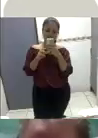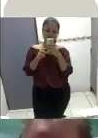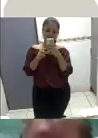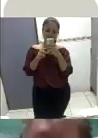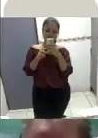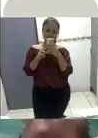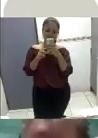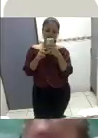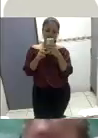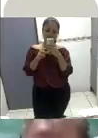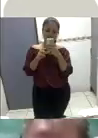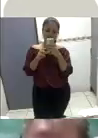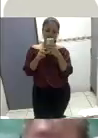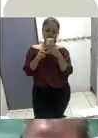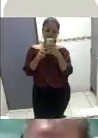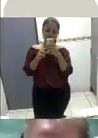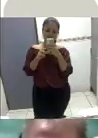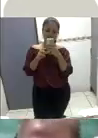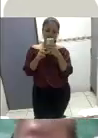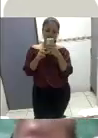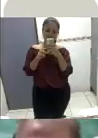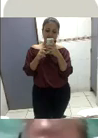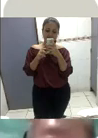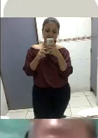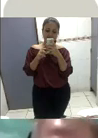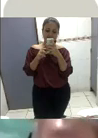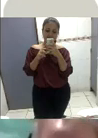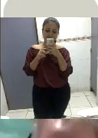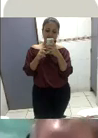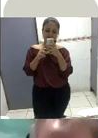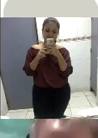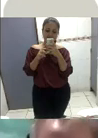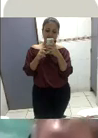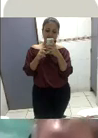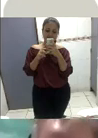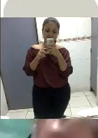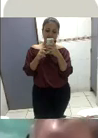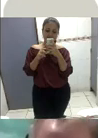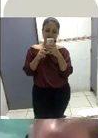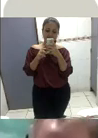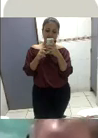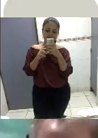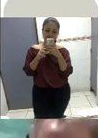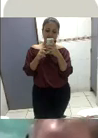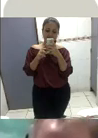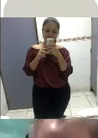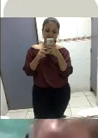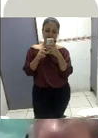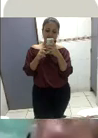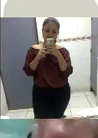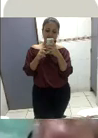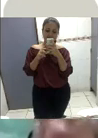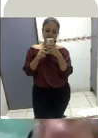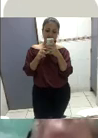No, teacher. No. No, okay. No, teacher. Entonces vamos sí, no. Con estas siempre